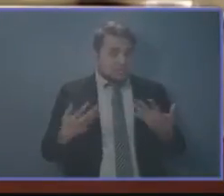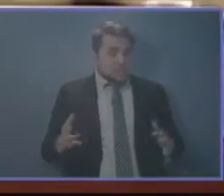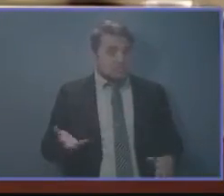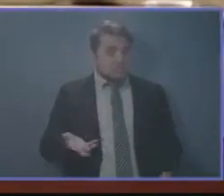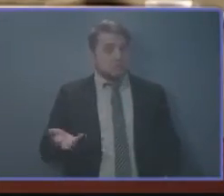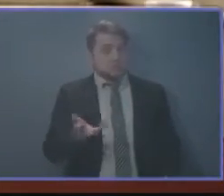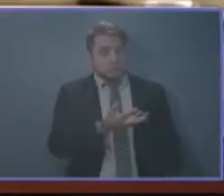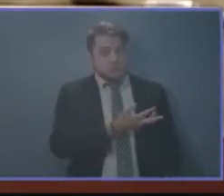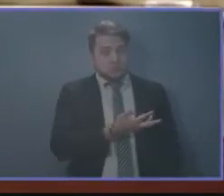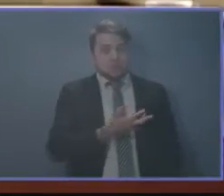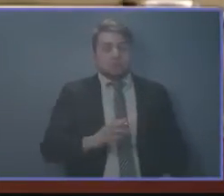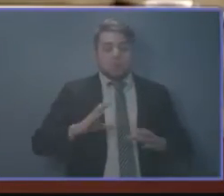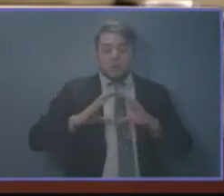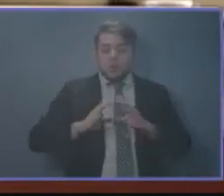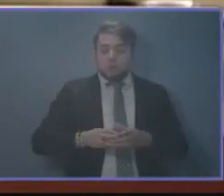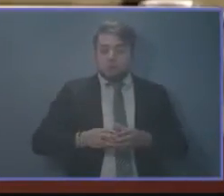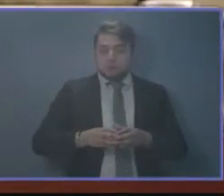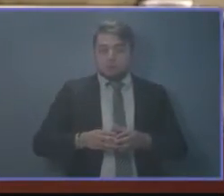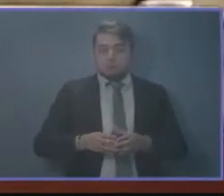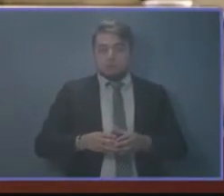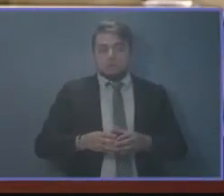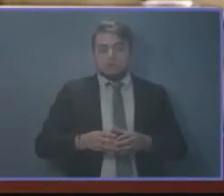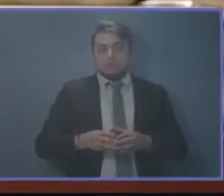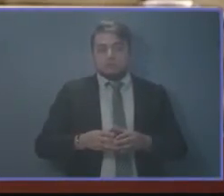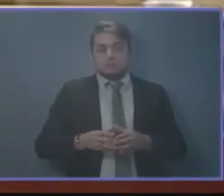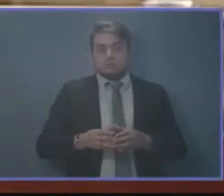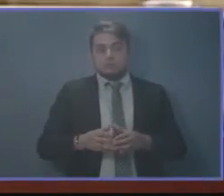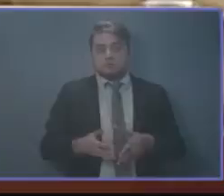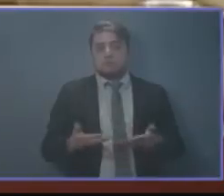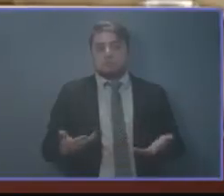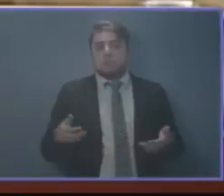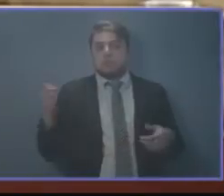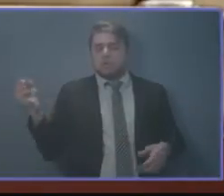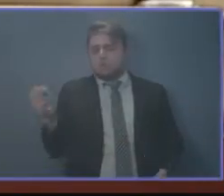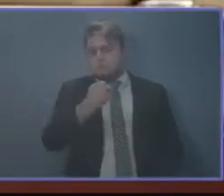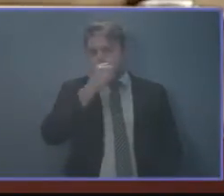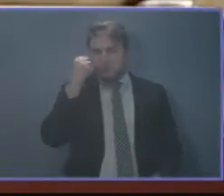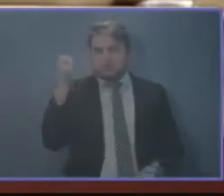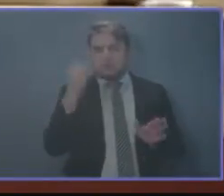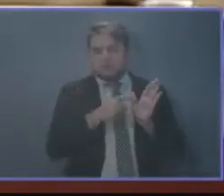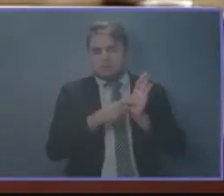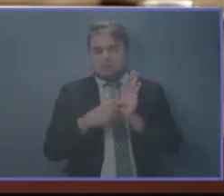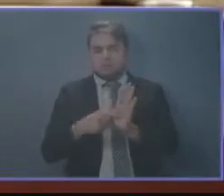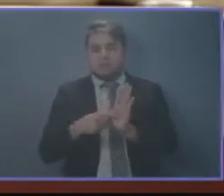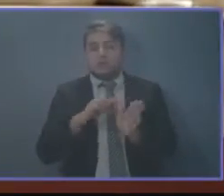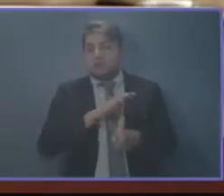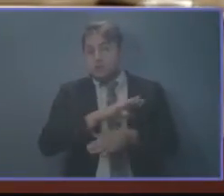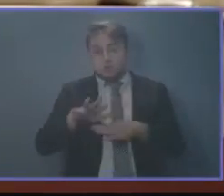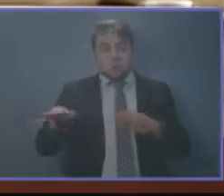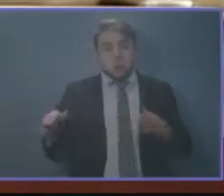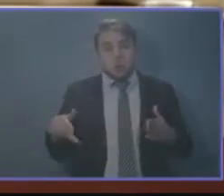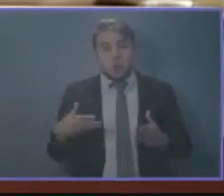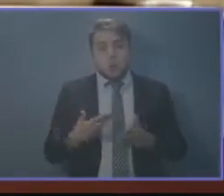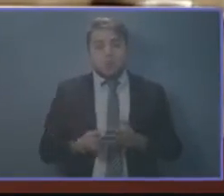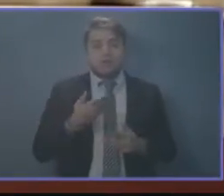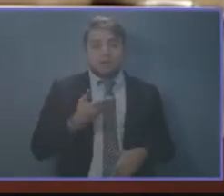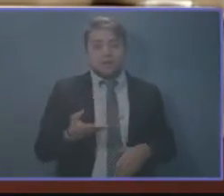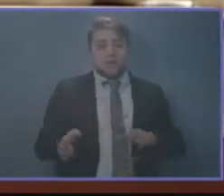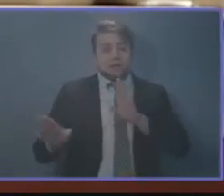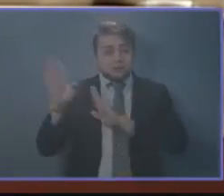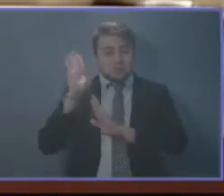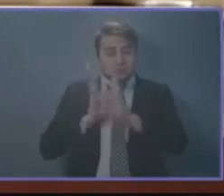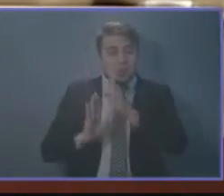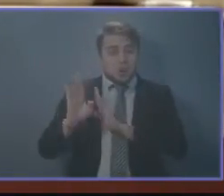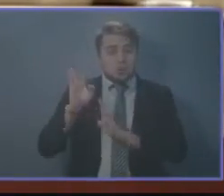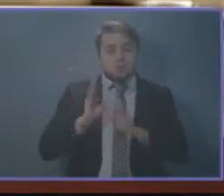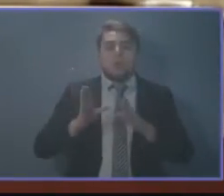comisión, se puso en relevancia todos los méritos históricos, culturales,